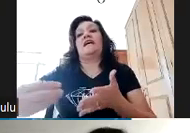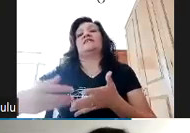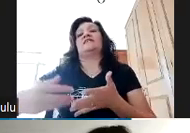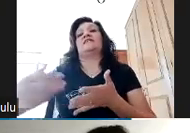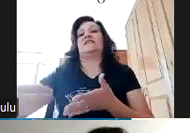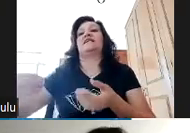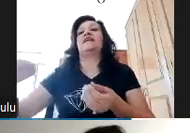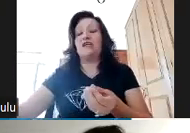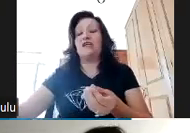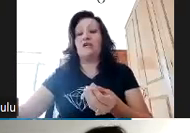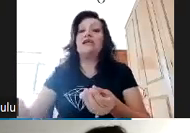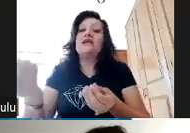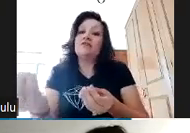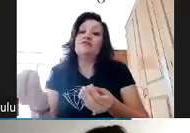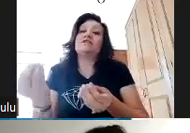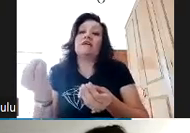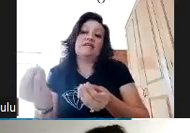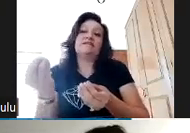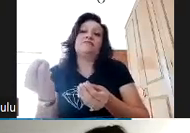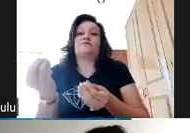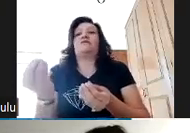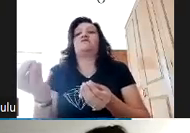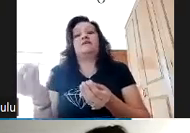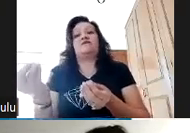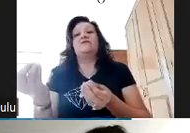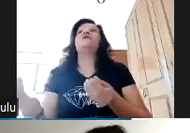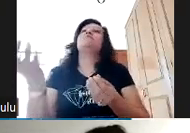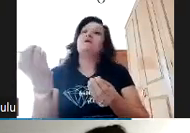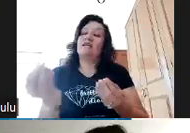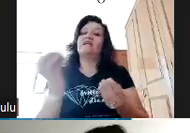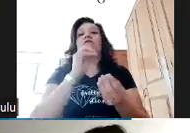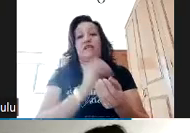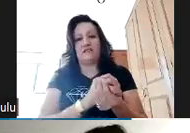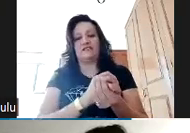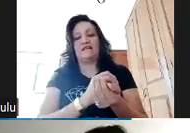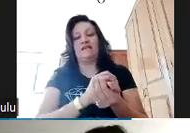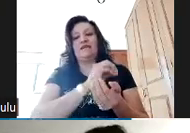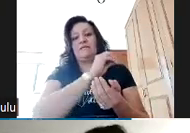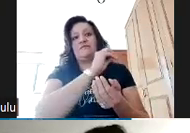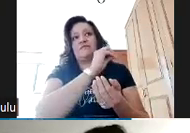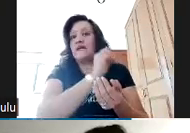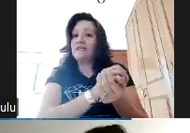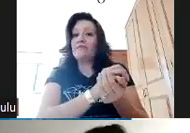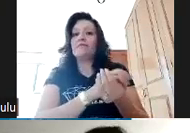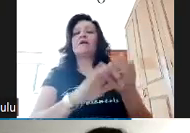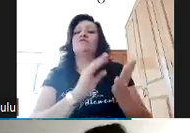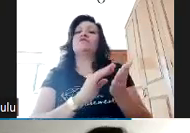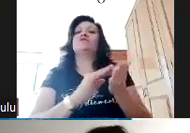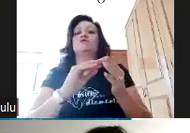a seguir ese camino y entonces este prospecto erizo viene con esa herida